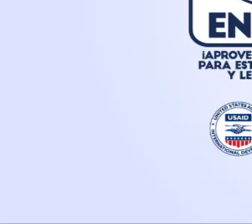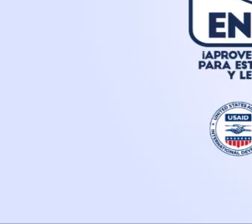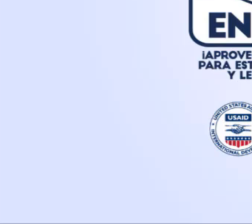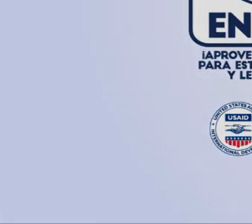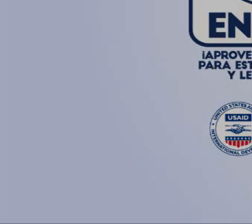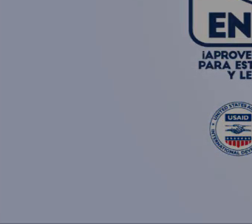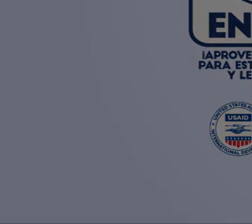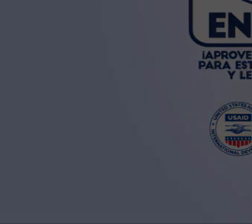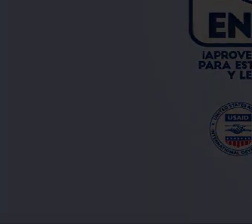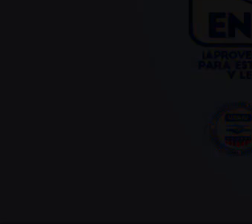e